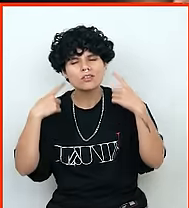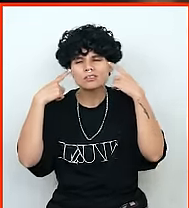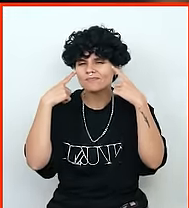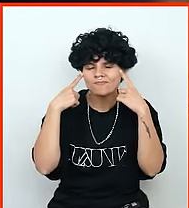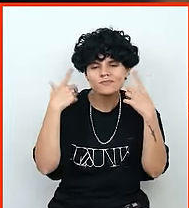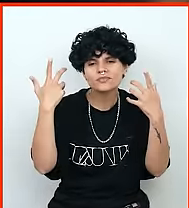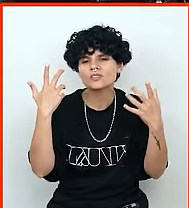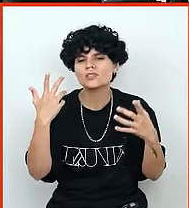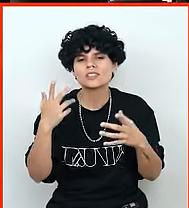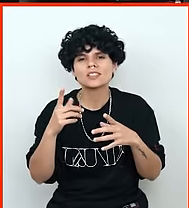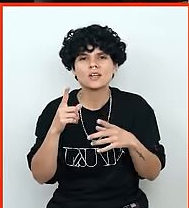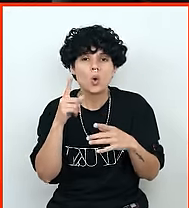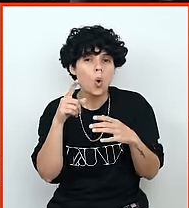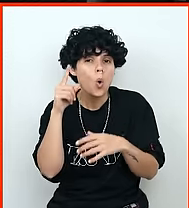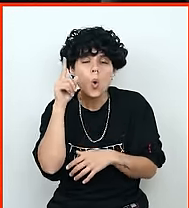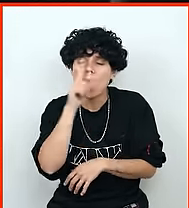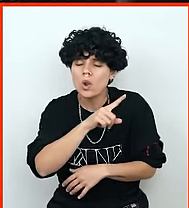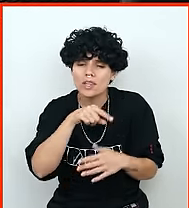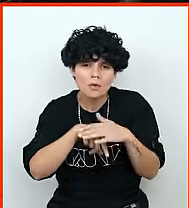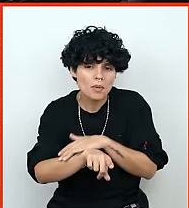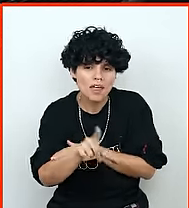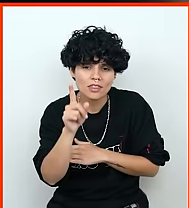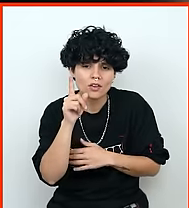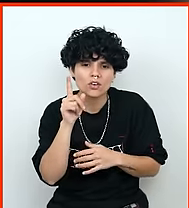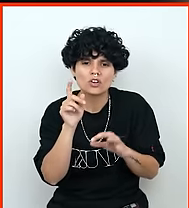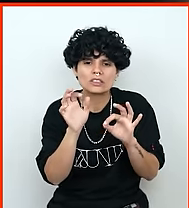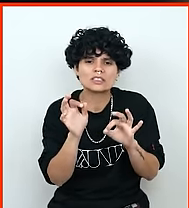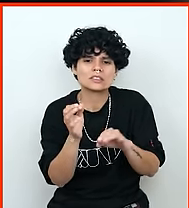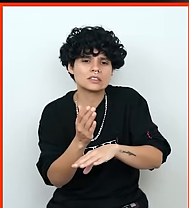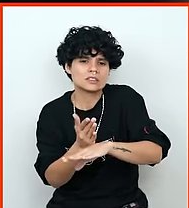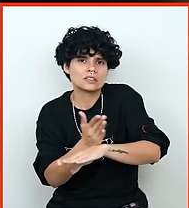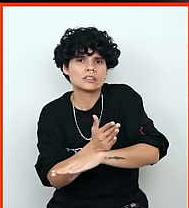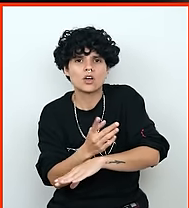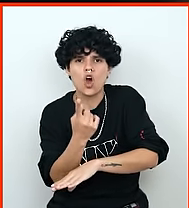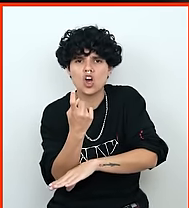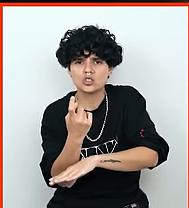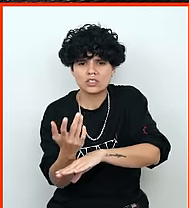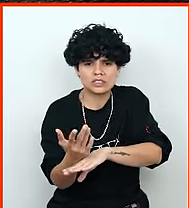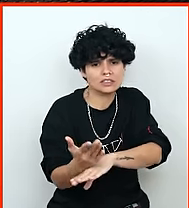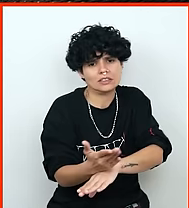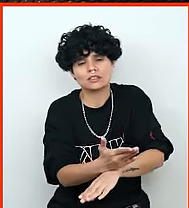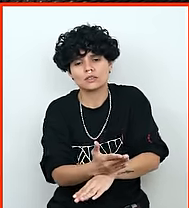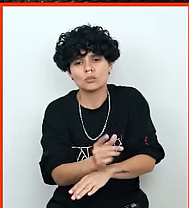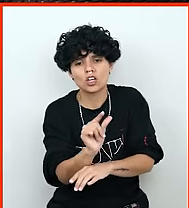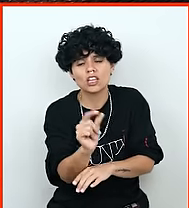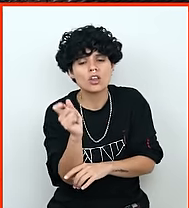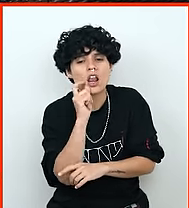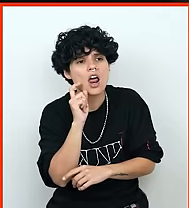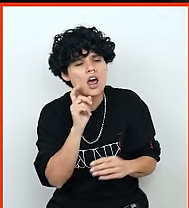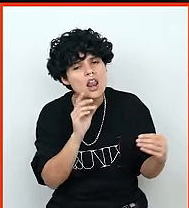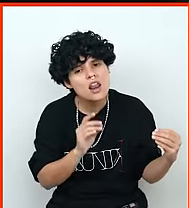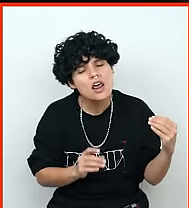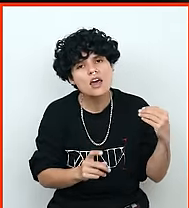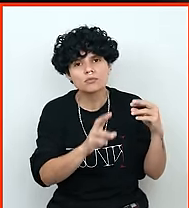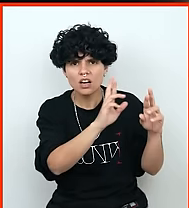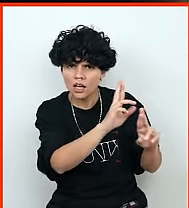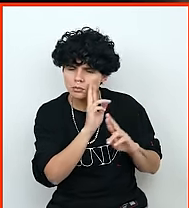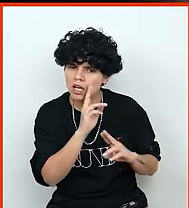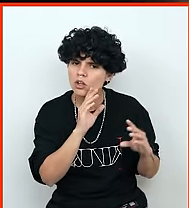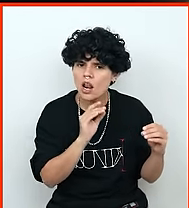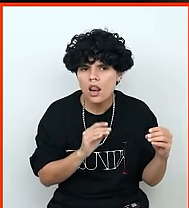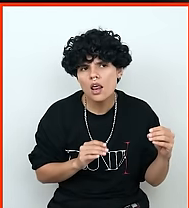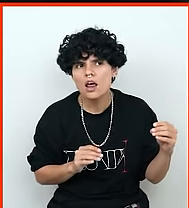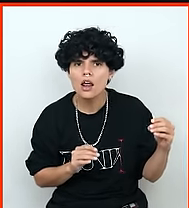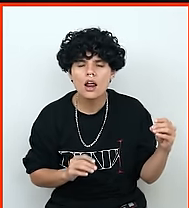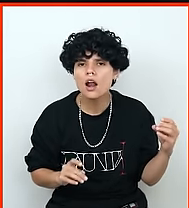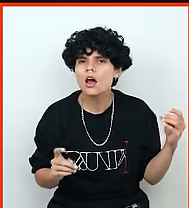de mi turno laboral, había agarrado el último metro, la combinación, poco antes de las 11, ¿cachai? Claro, como que no alcancé a decirle nada, me cuenta eso, súper